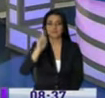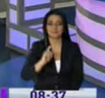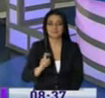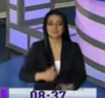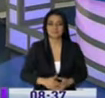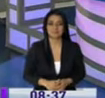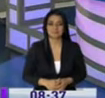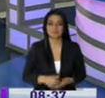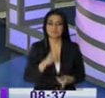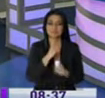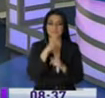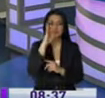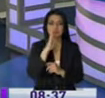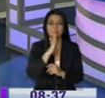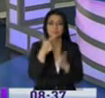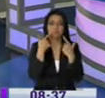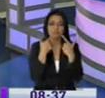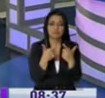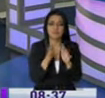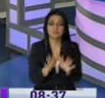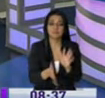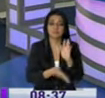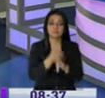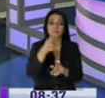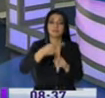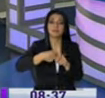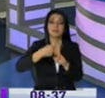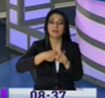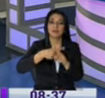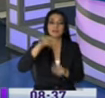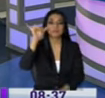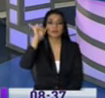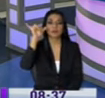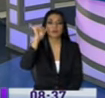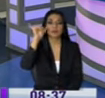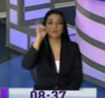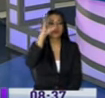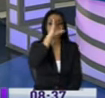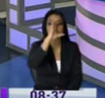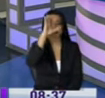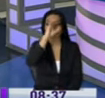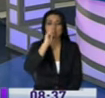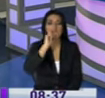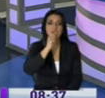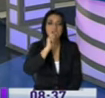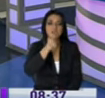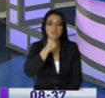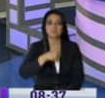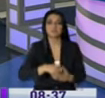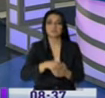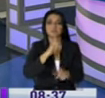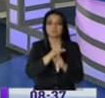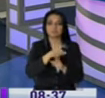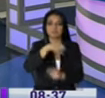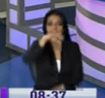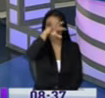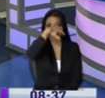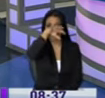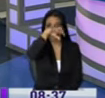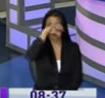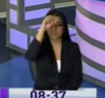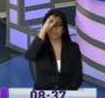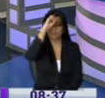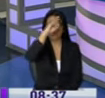Peseta. Peseta siempre ahí, directo. Se fue al mercado de San Golquí a buscar unos cueritos. Un hornadito, pero se le derramó